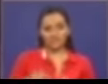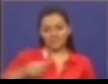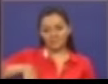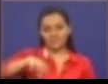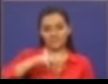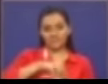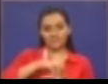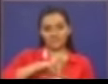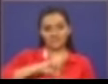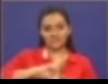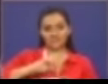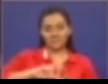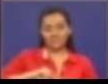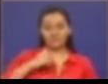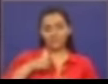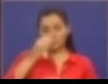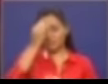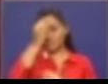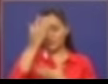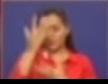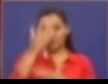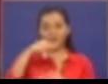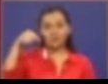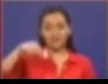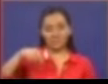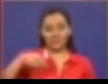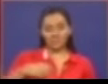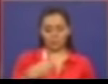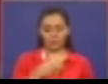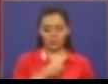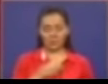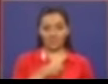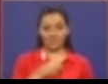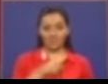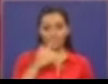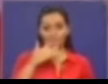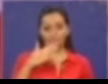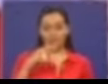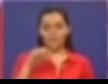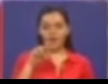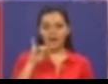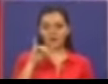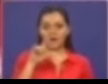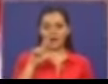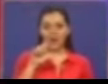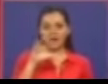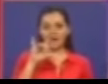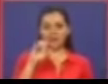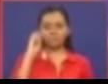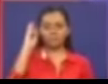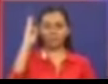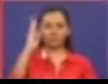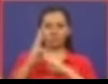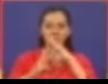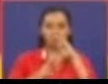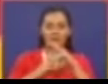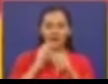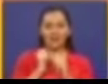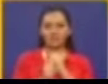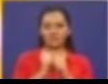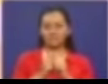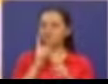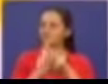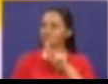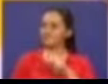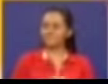provincia del Napo. Comentarle, presidente, que la medalla de oro de Mariela Caicedo es del Mundial de Atletismo, no en Panamericano. Ah, presidente. Perdón, lapsus